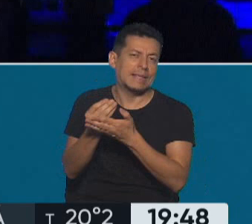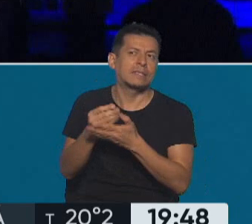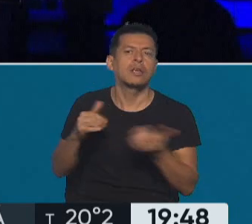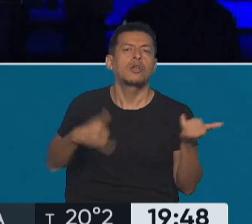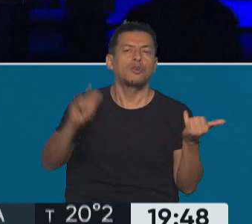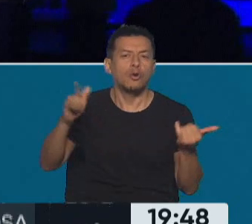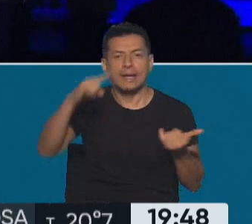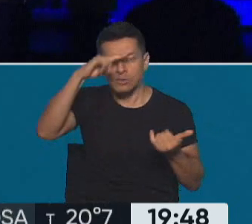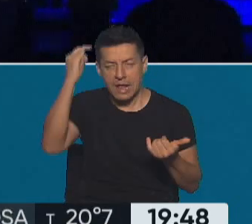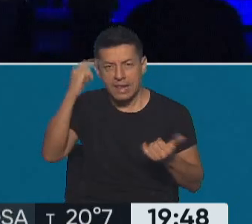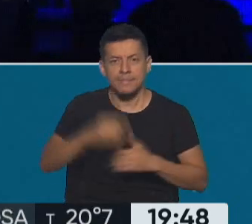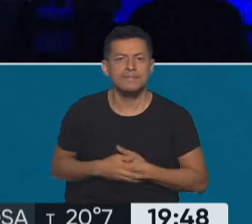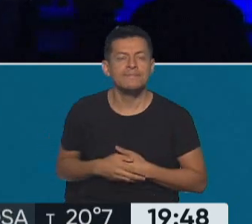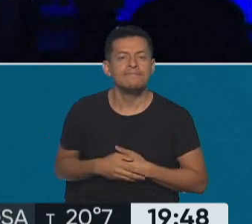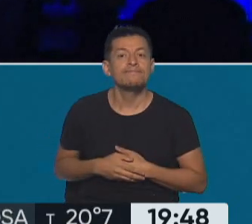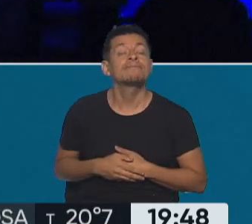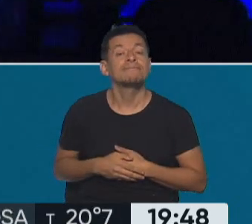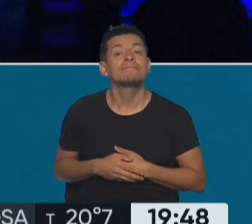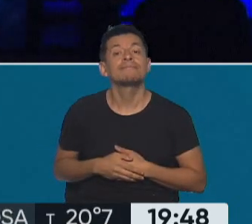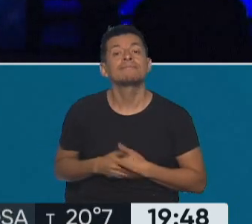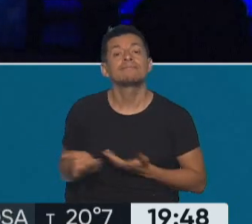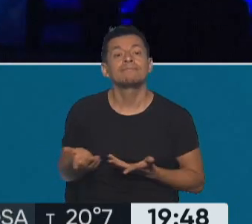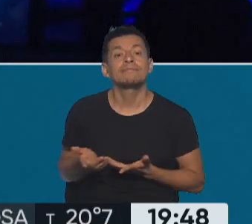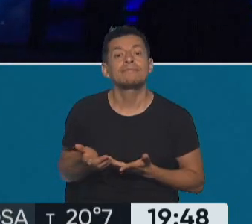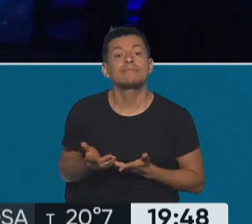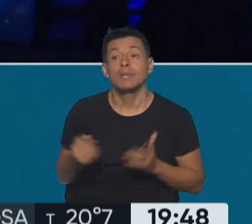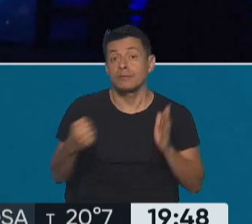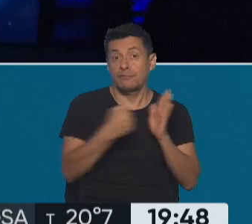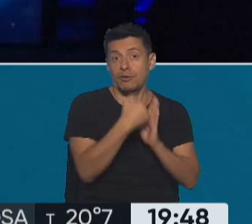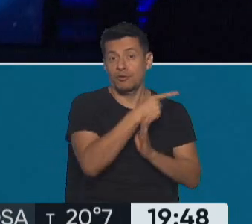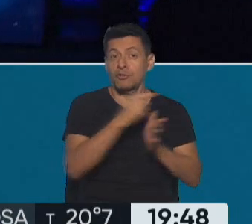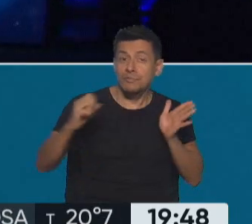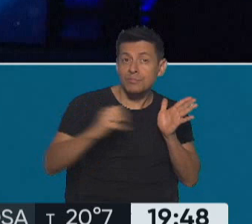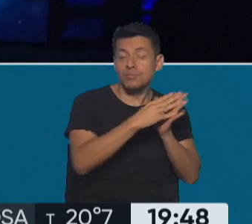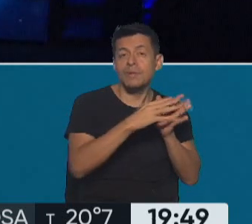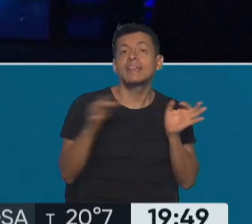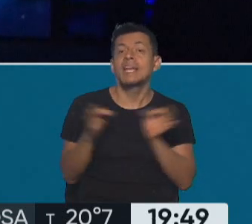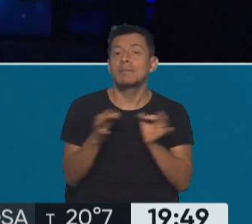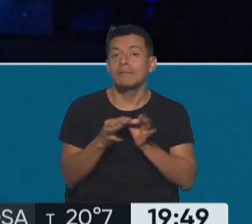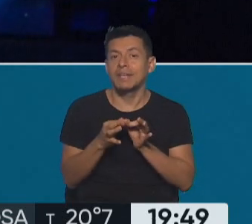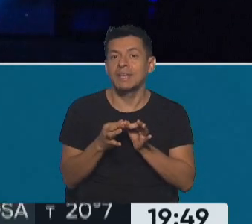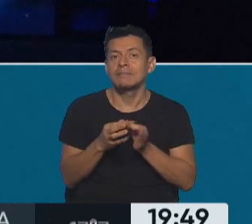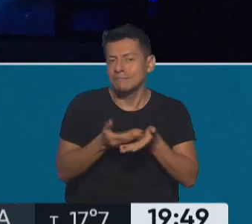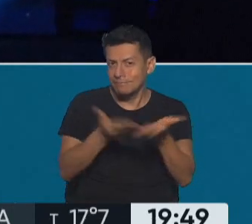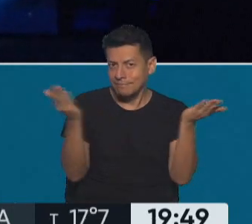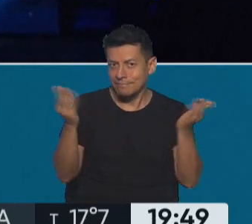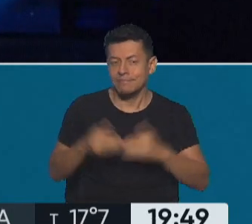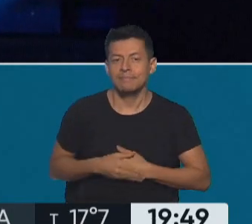hacía referencia a esto, con ese telón de fondo de las Islas Malvinas, con ese mapping de las Islas Malvinas, que también estamos compartiendo contigo.